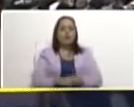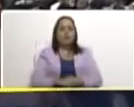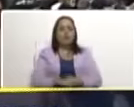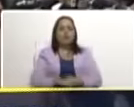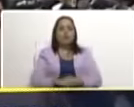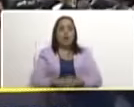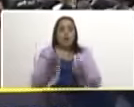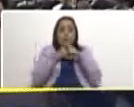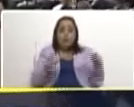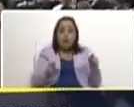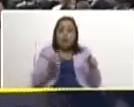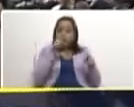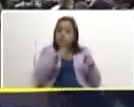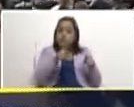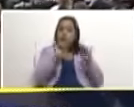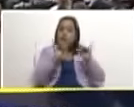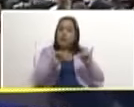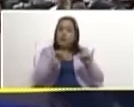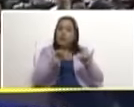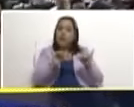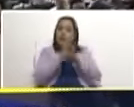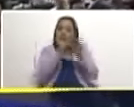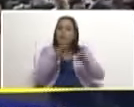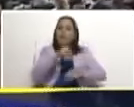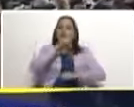Pero ese conjunto de eventos históricos